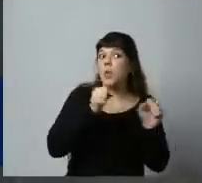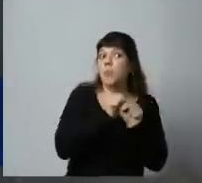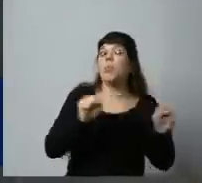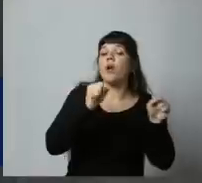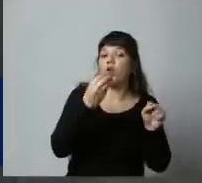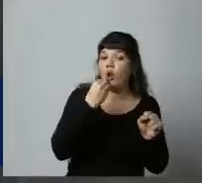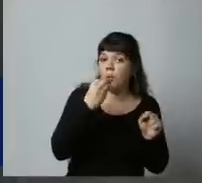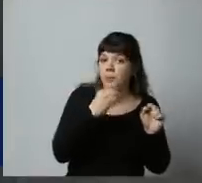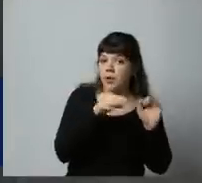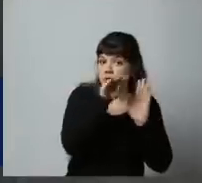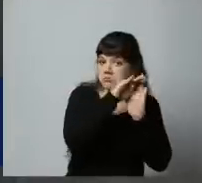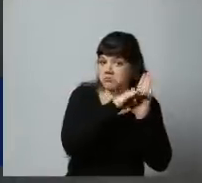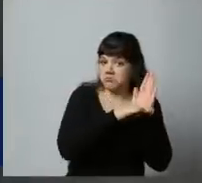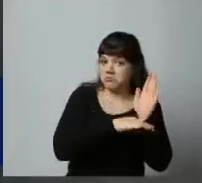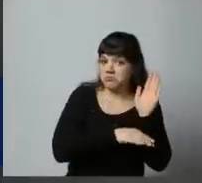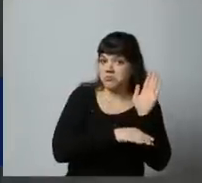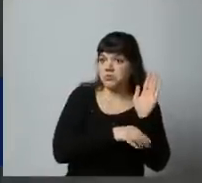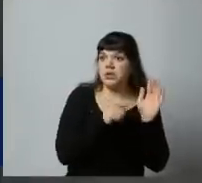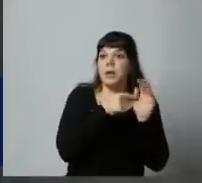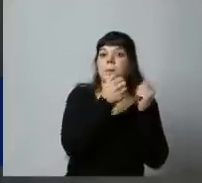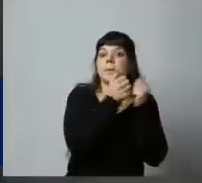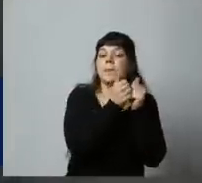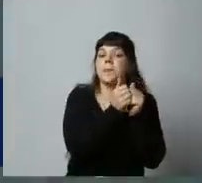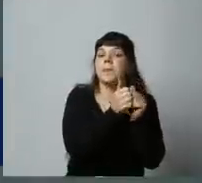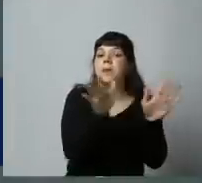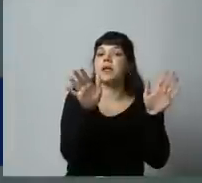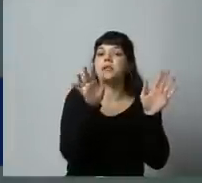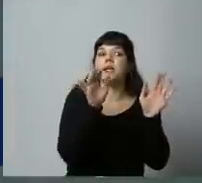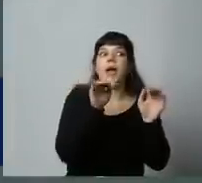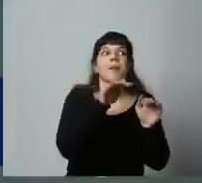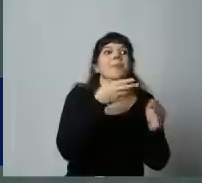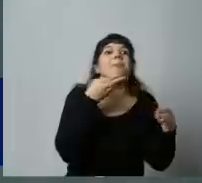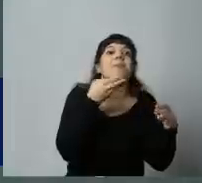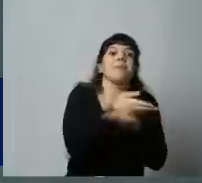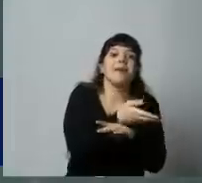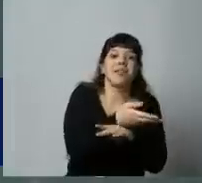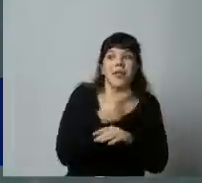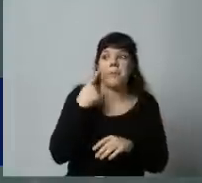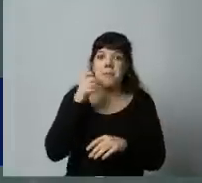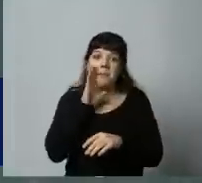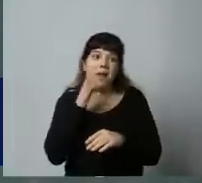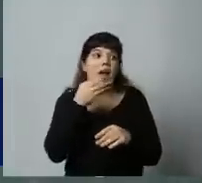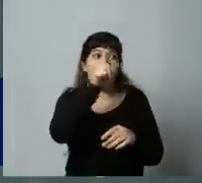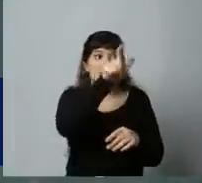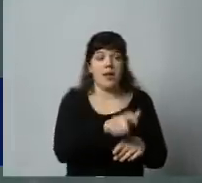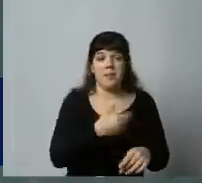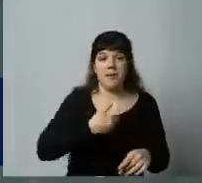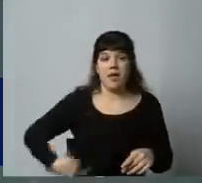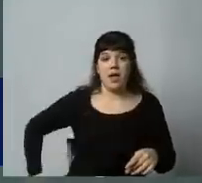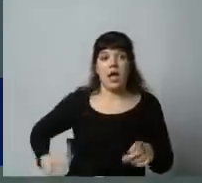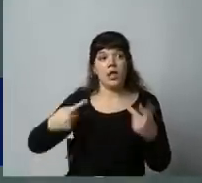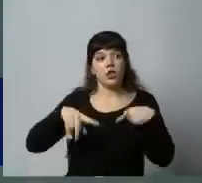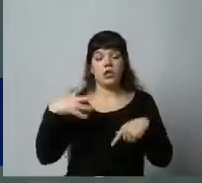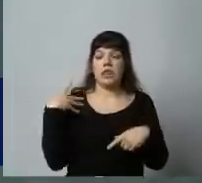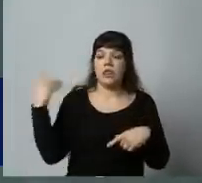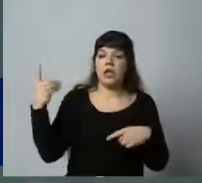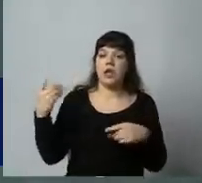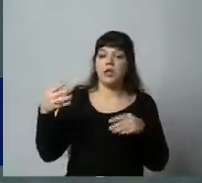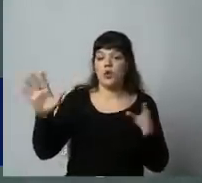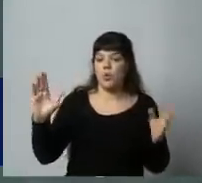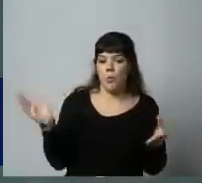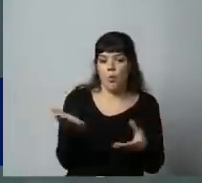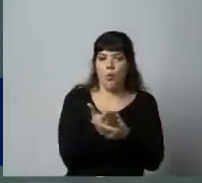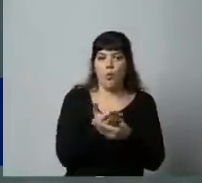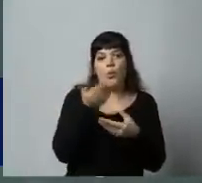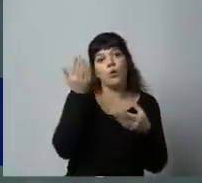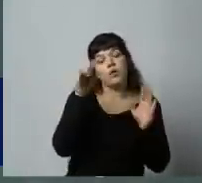que que se hace A partir de la solicitud de los padres al maestro el director junta las listas que